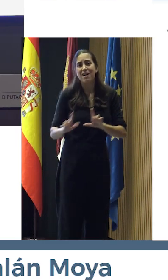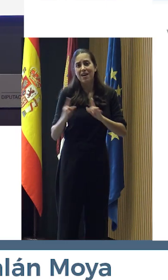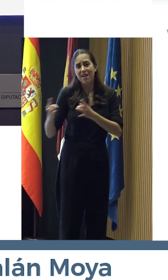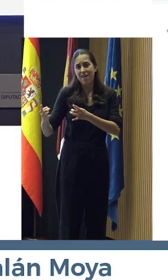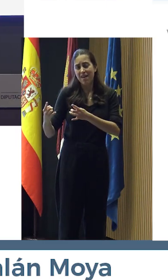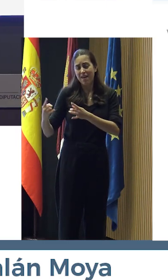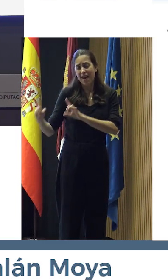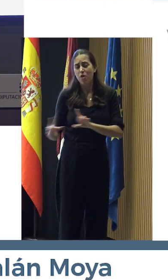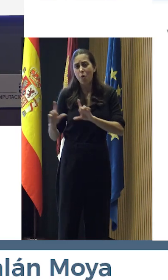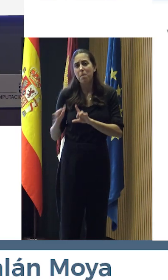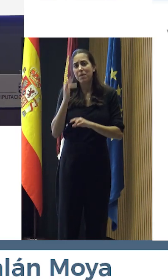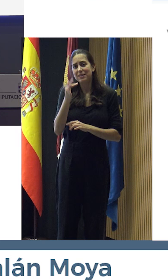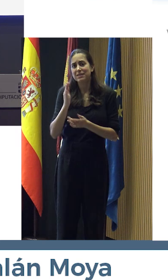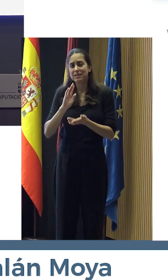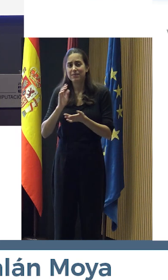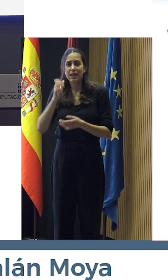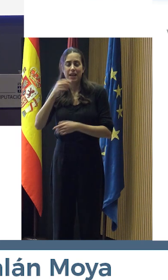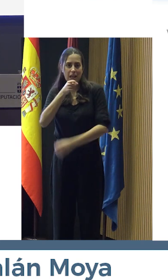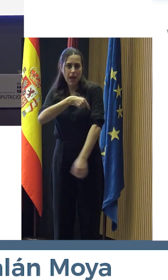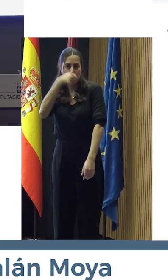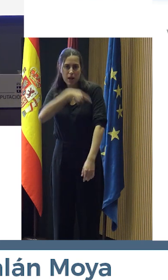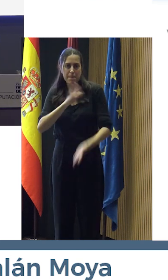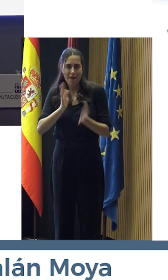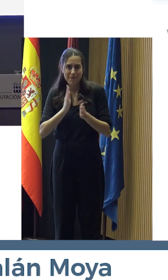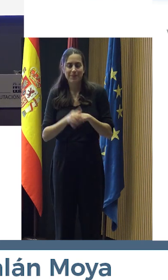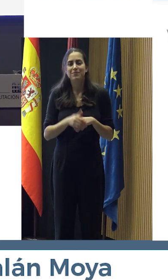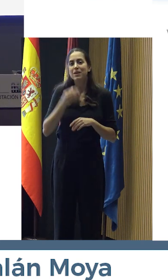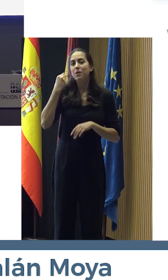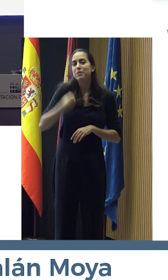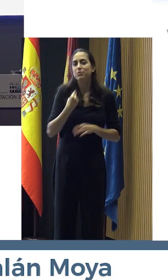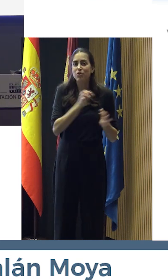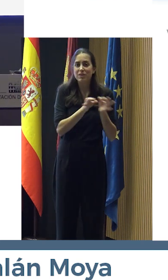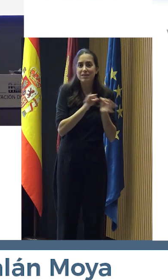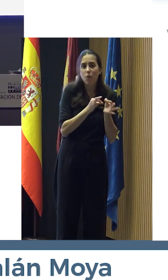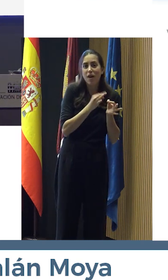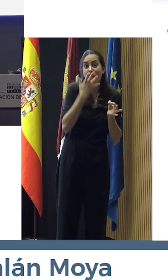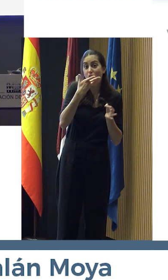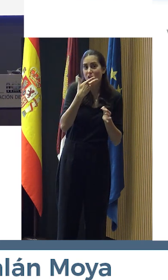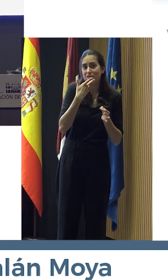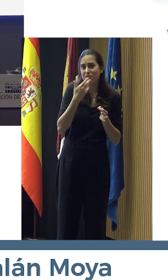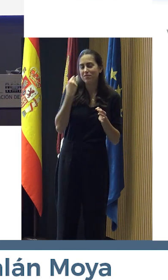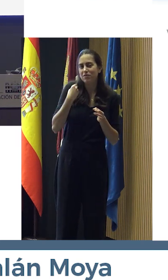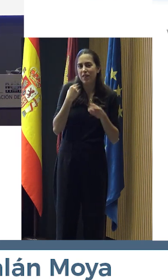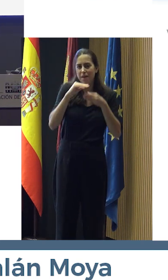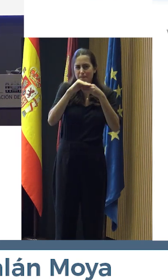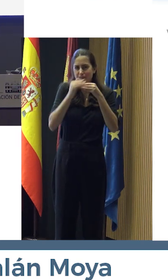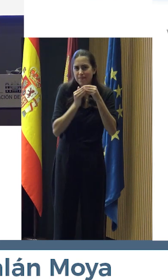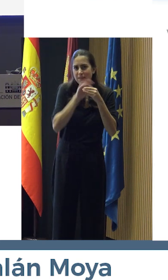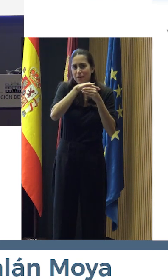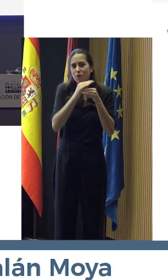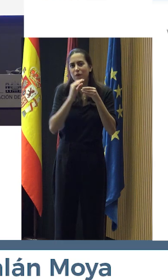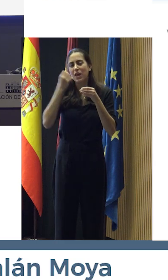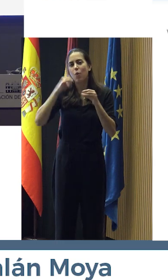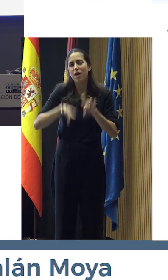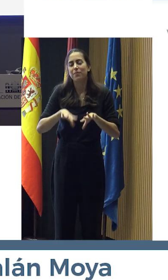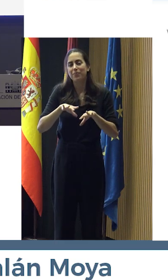quimioterapia. Además, ¿os acordáis las células de colorinchis que os he dicho al principio? Como el cubo de Rubik. Pues estos tumores son así.